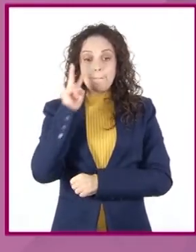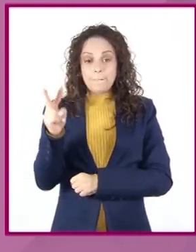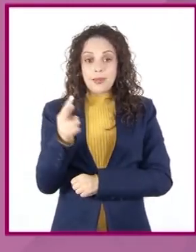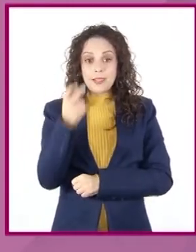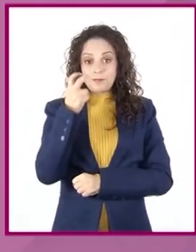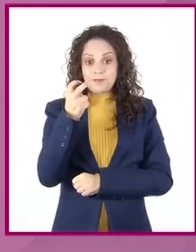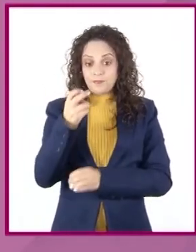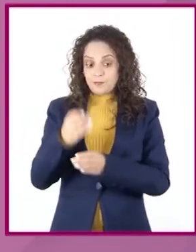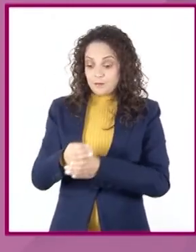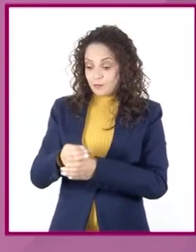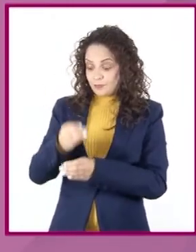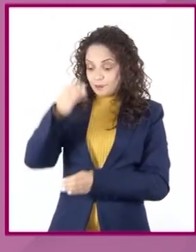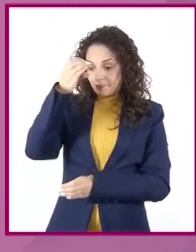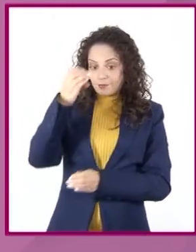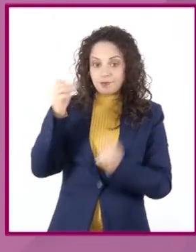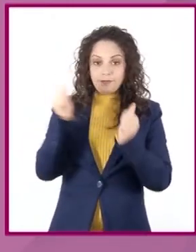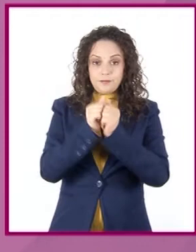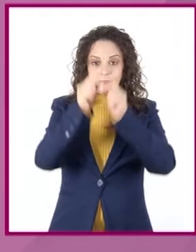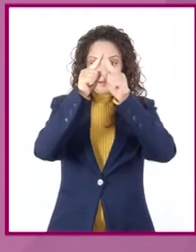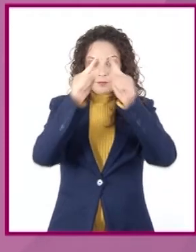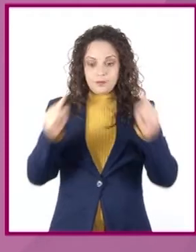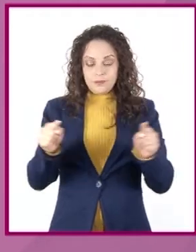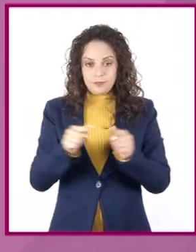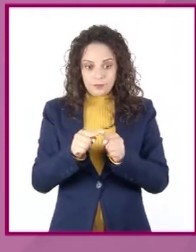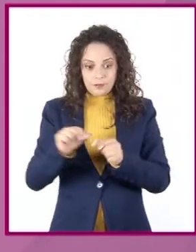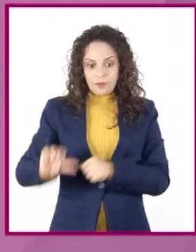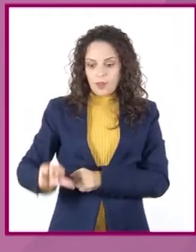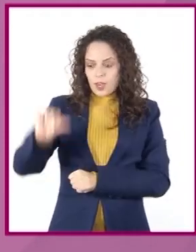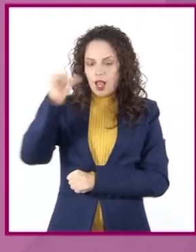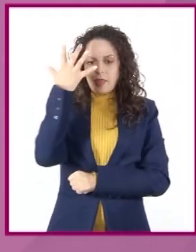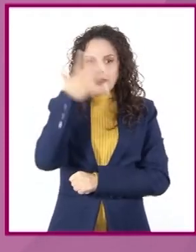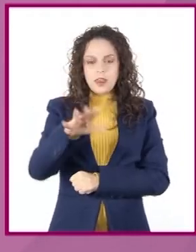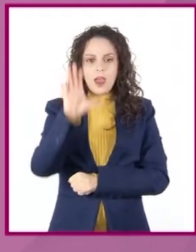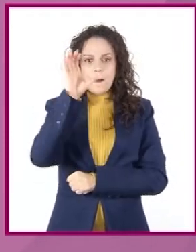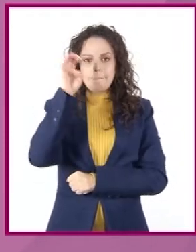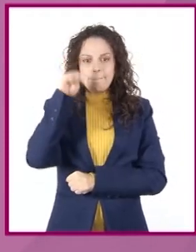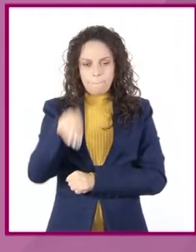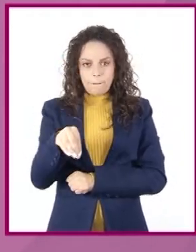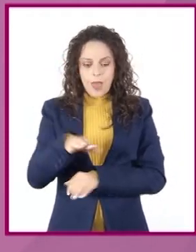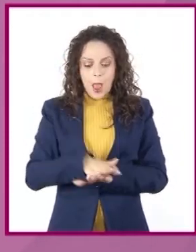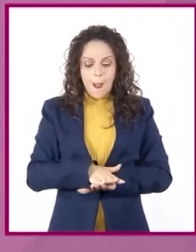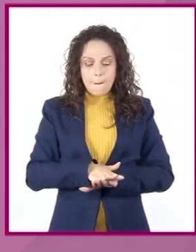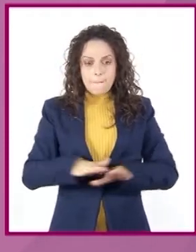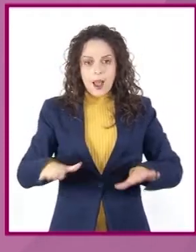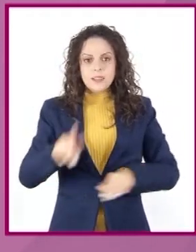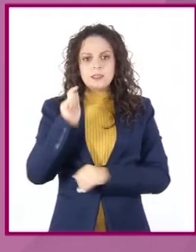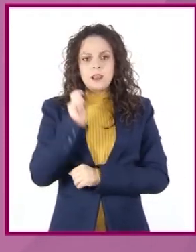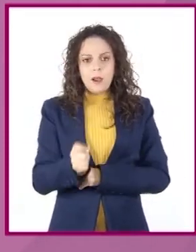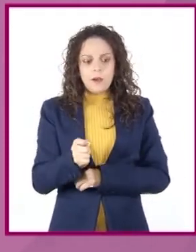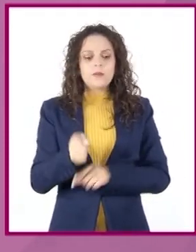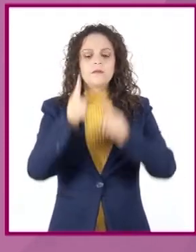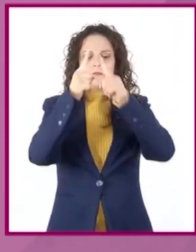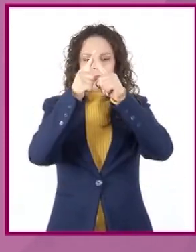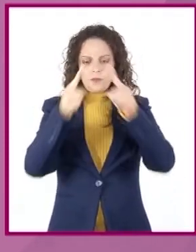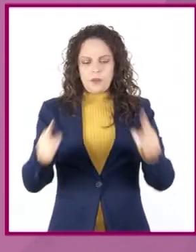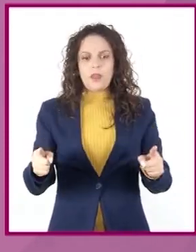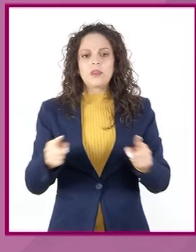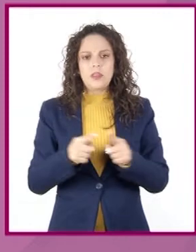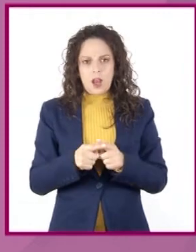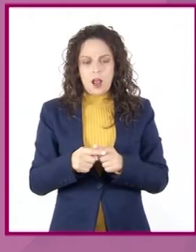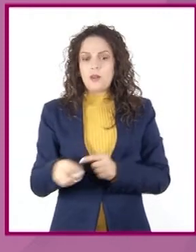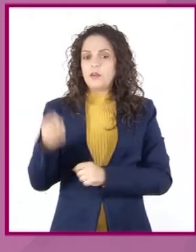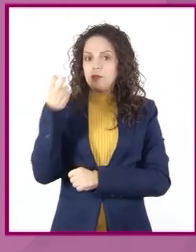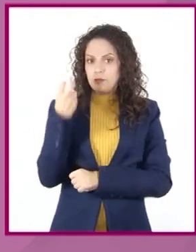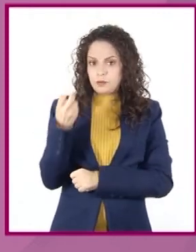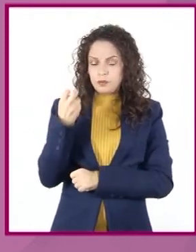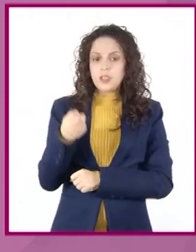prisma triangular cuya altura es de 10 centímetros y que tiene como base un triángulo rectángulo. Las medidas de dicho triángulo